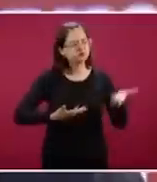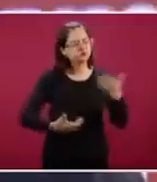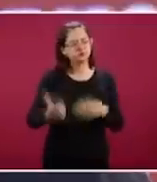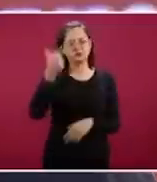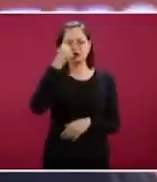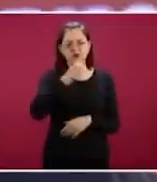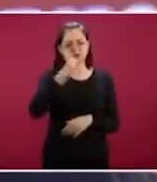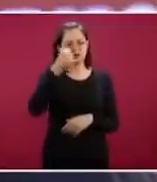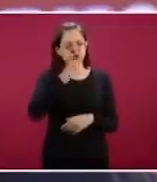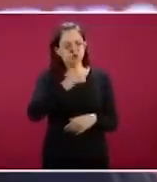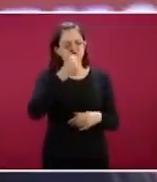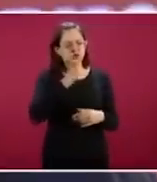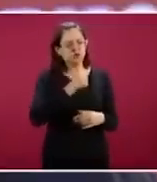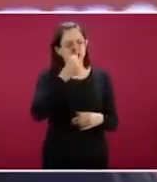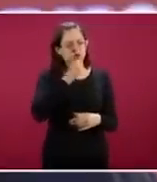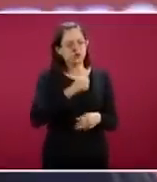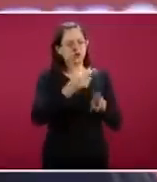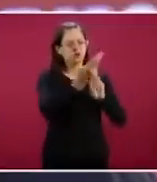de respeto